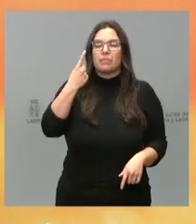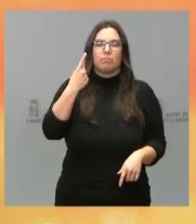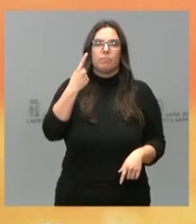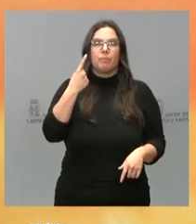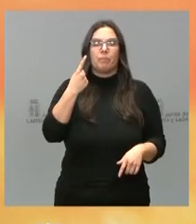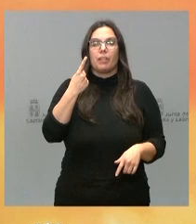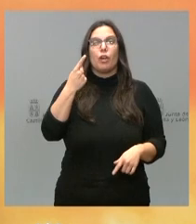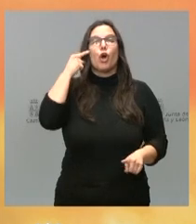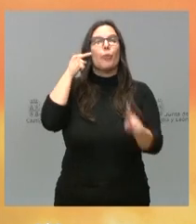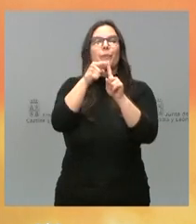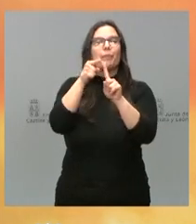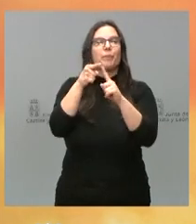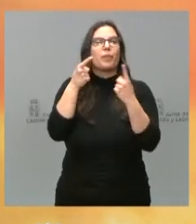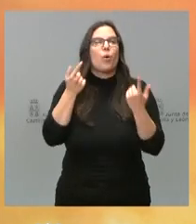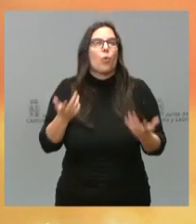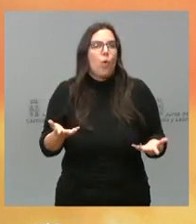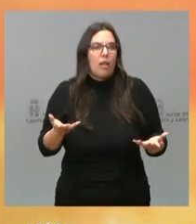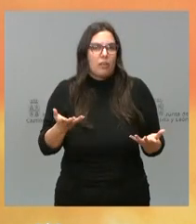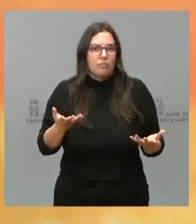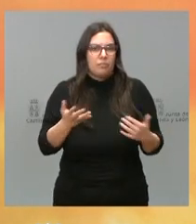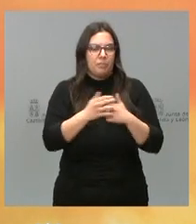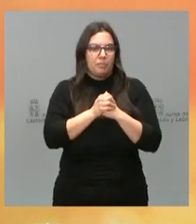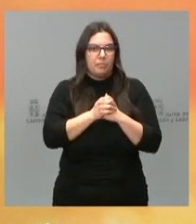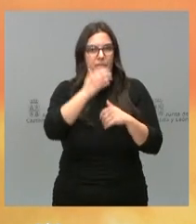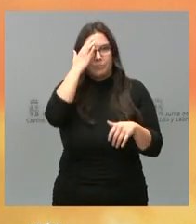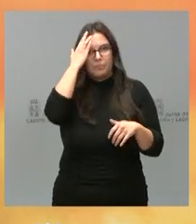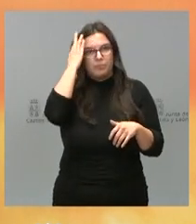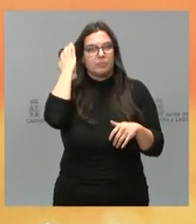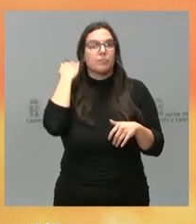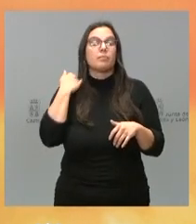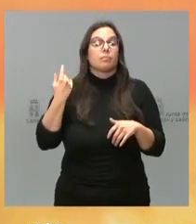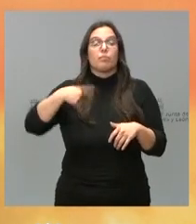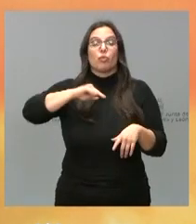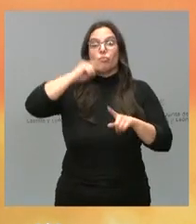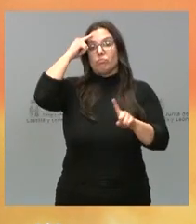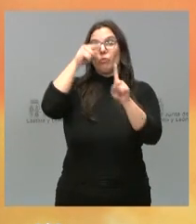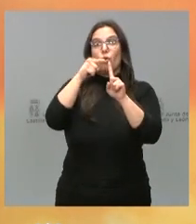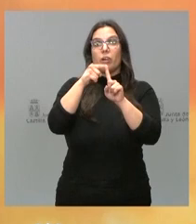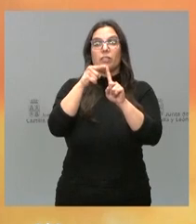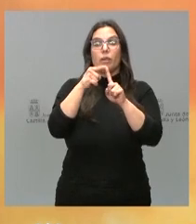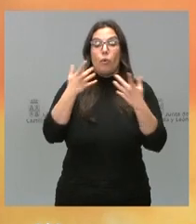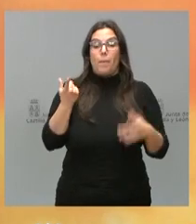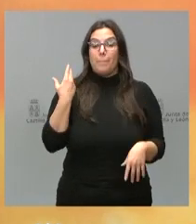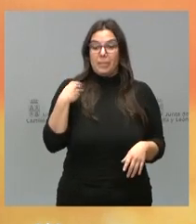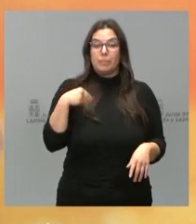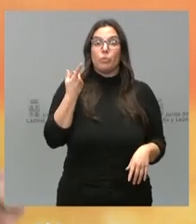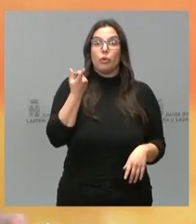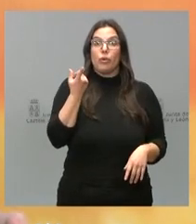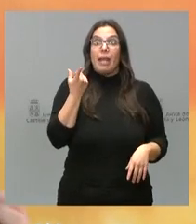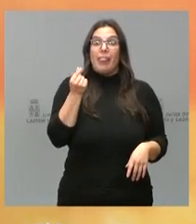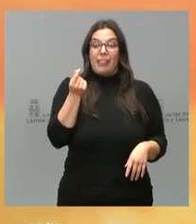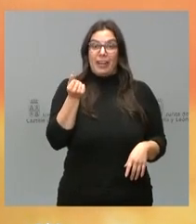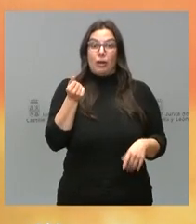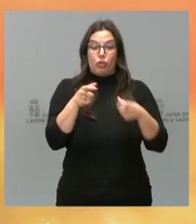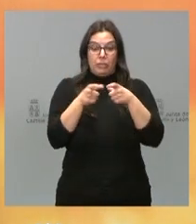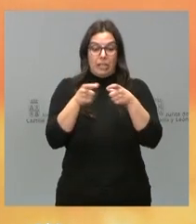es lo que buscamos con esto pues Nuestro objetivo es que el dinero que ponemos en